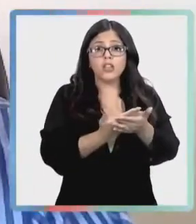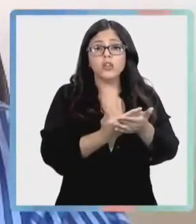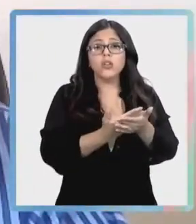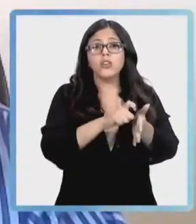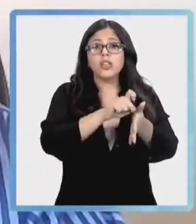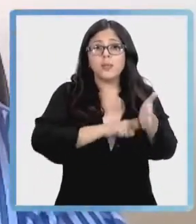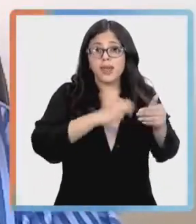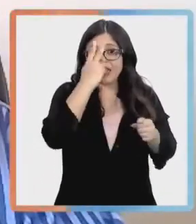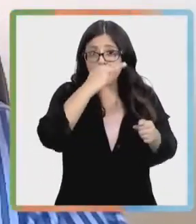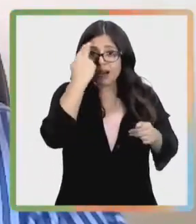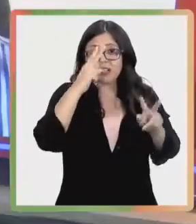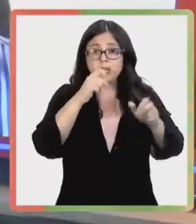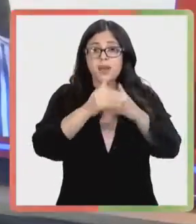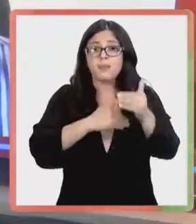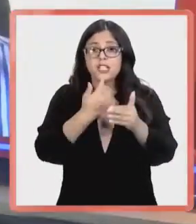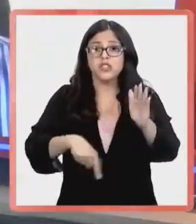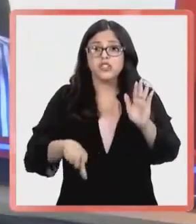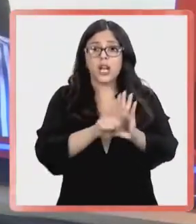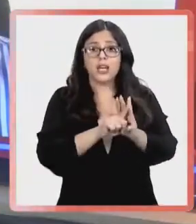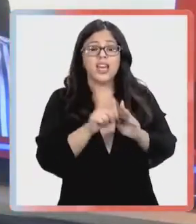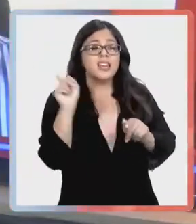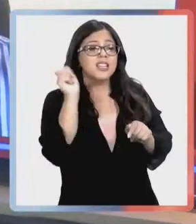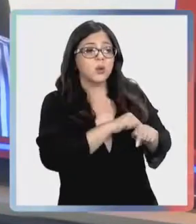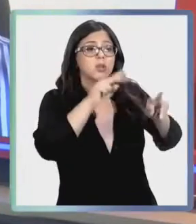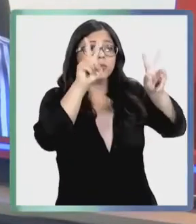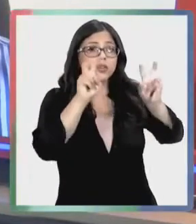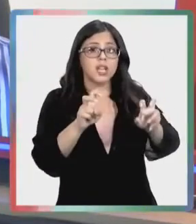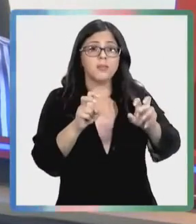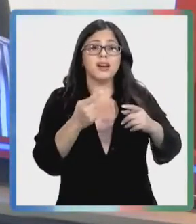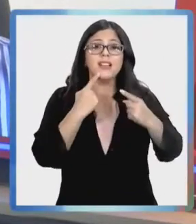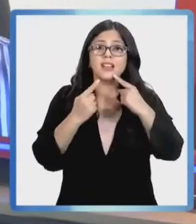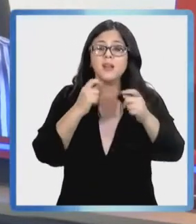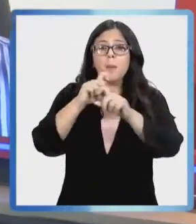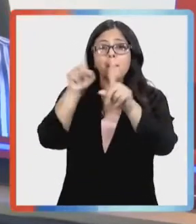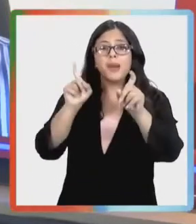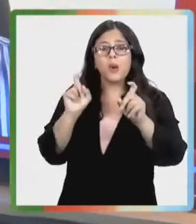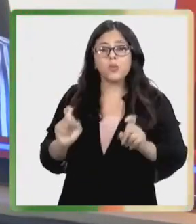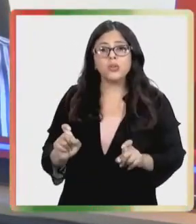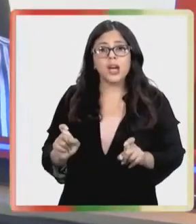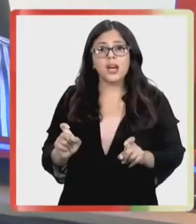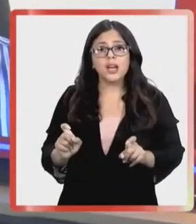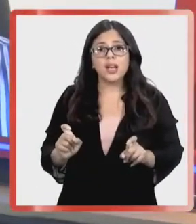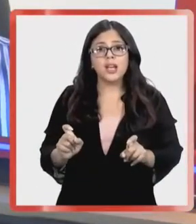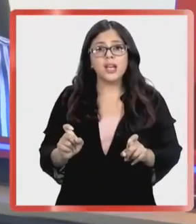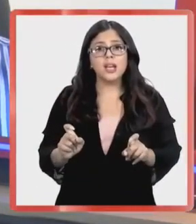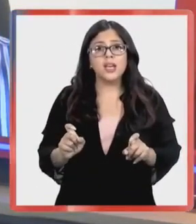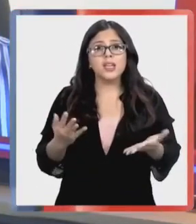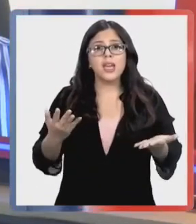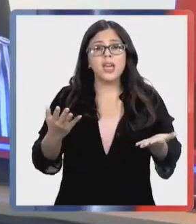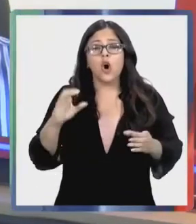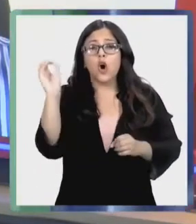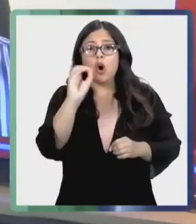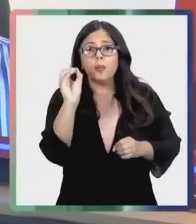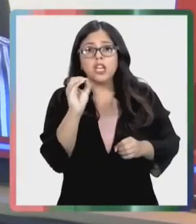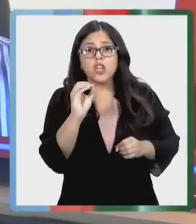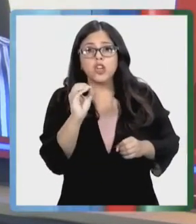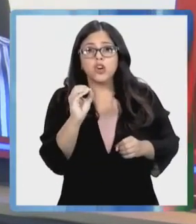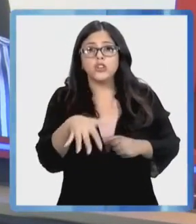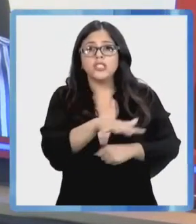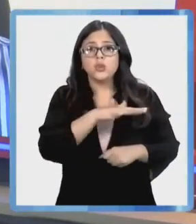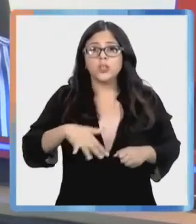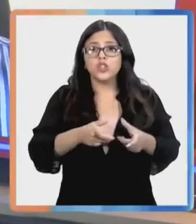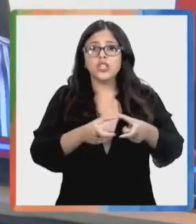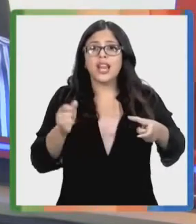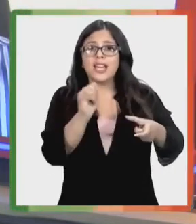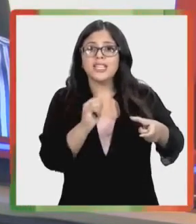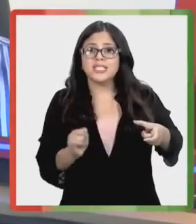marzo para la aplicación de la ley. En esta última parte de la entrevista, senador Juan Luis Castro, me gustaría preguntarle su evaluación, su opinión respecto de lo que está ocurriendo